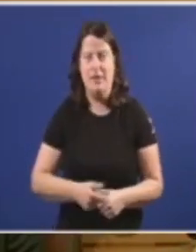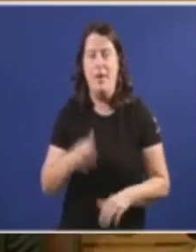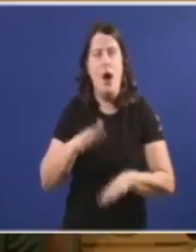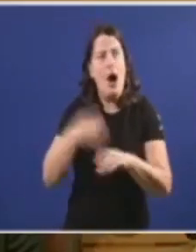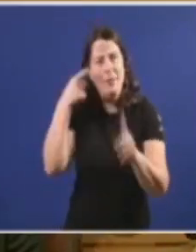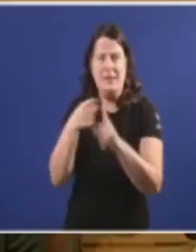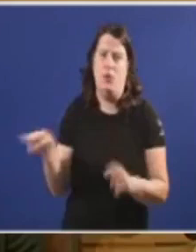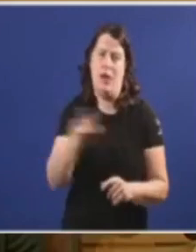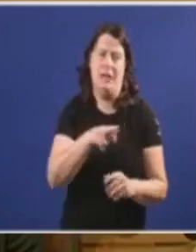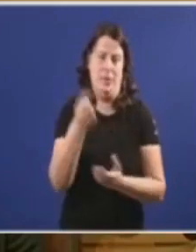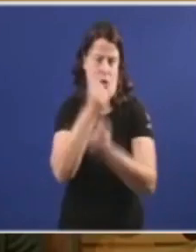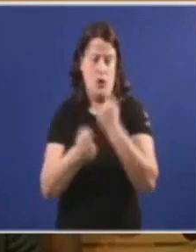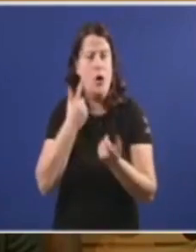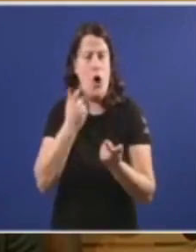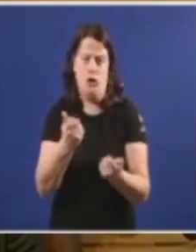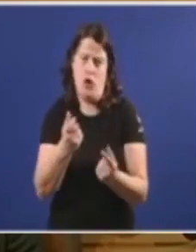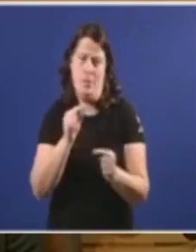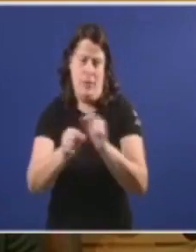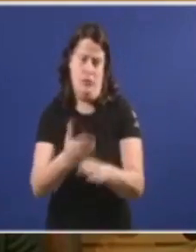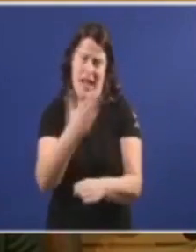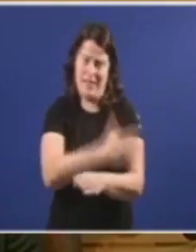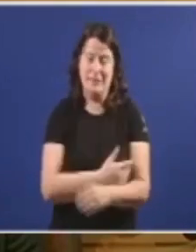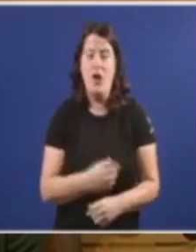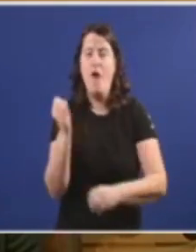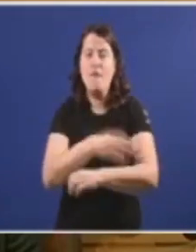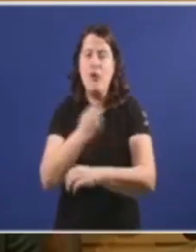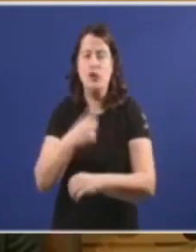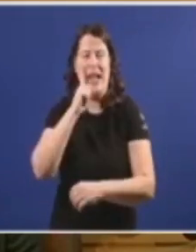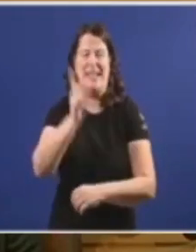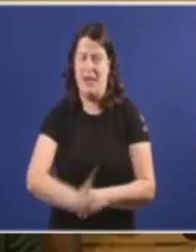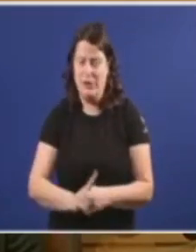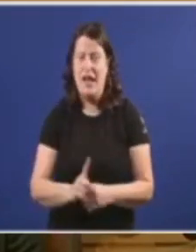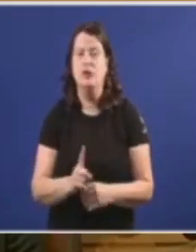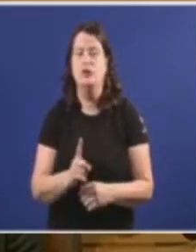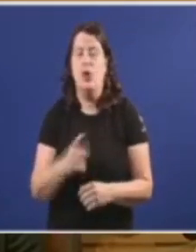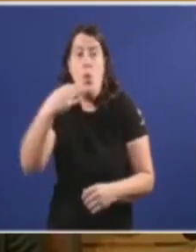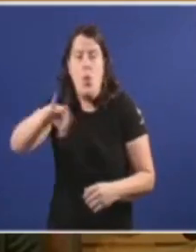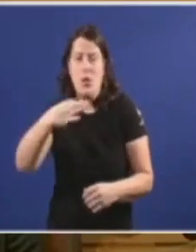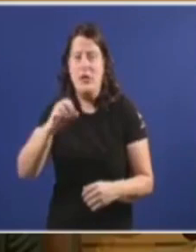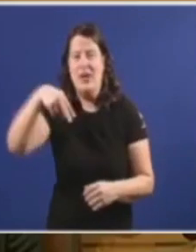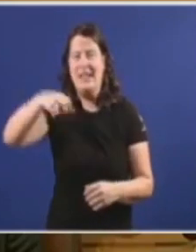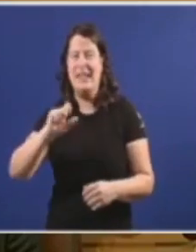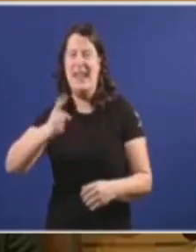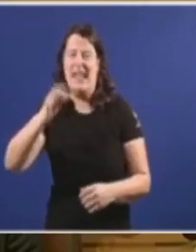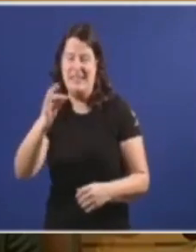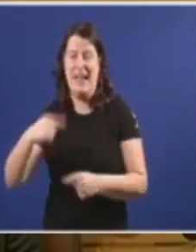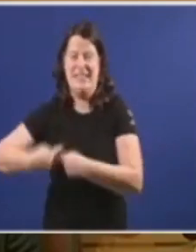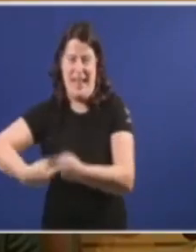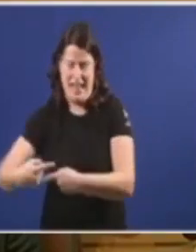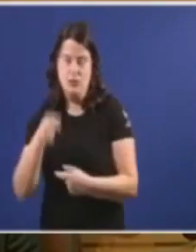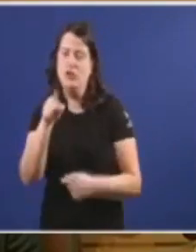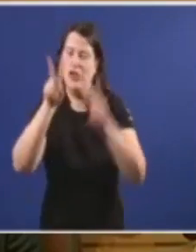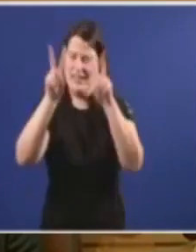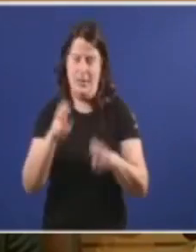reactivación económica. Unha reactivación na que os únicos fondos extraordinarios van ser os Next Generation, un tema